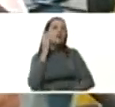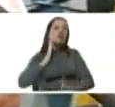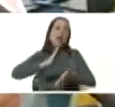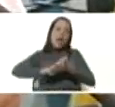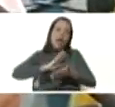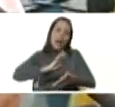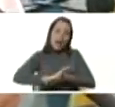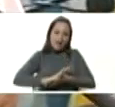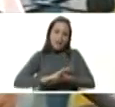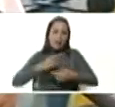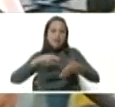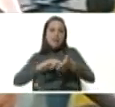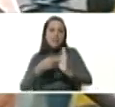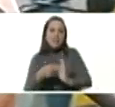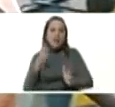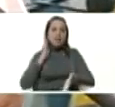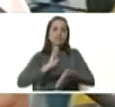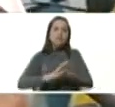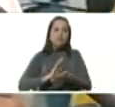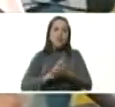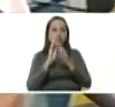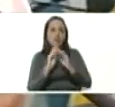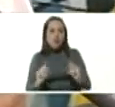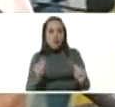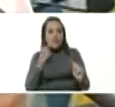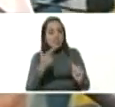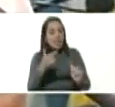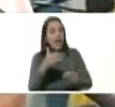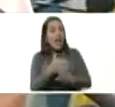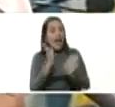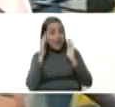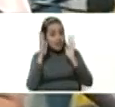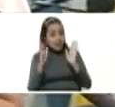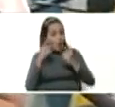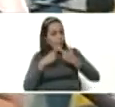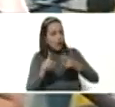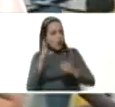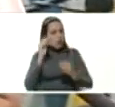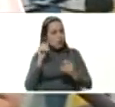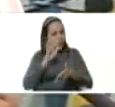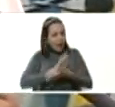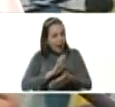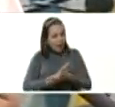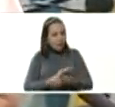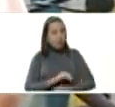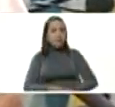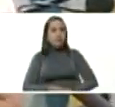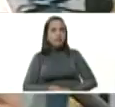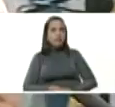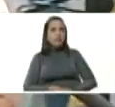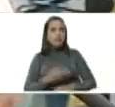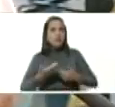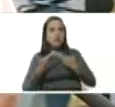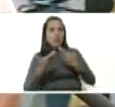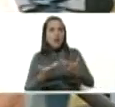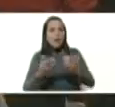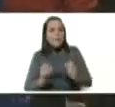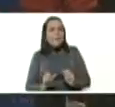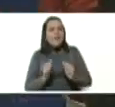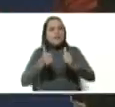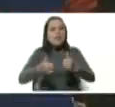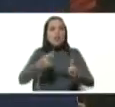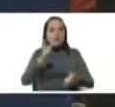un color que alivia, un color que te dice prepárate. Y va a darle a ella la sensación de que está empezando algo. Y